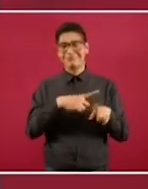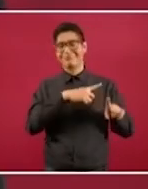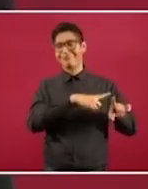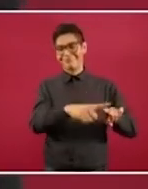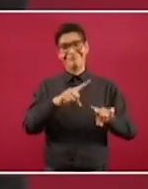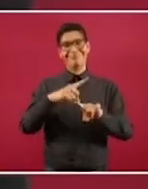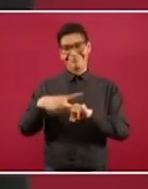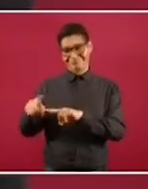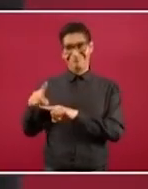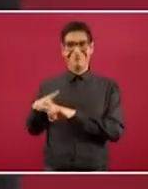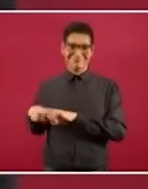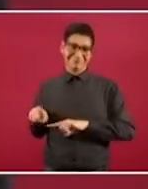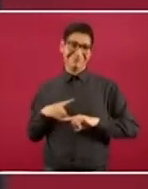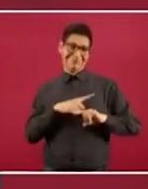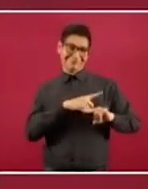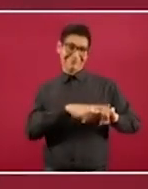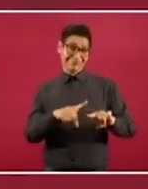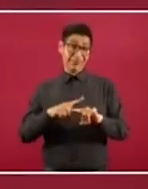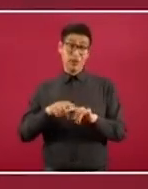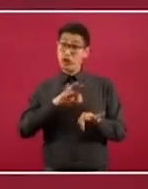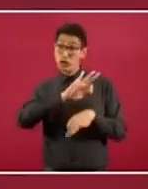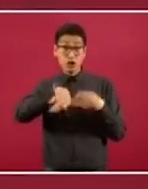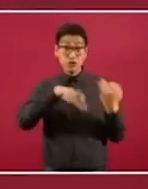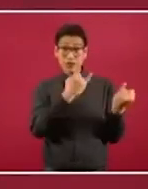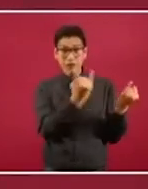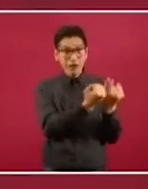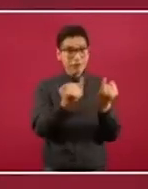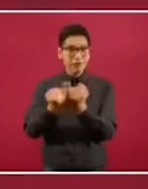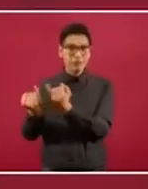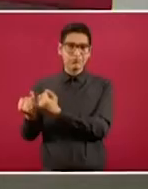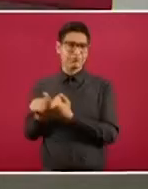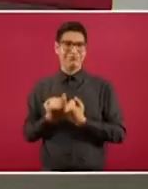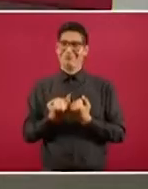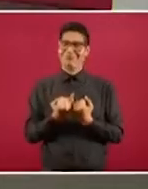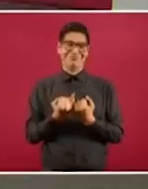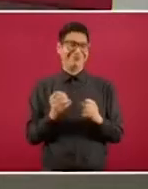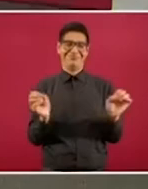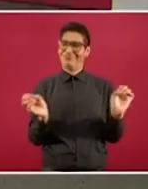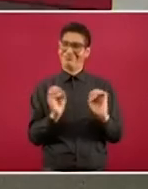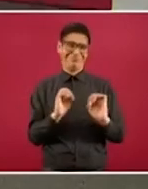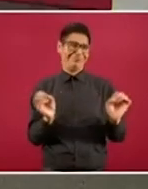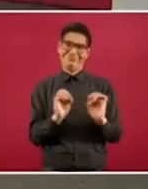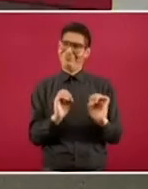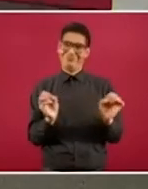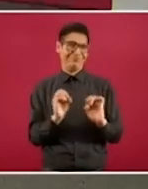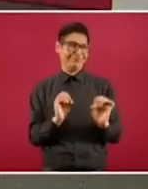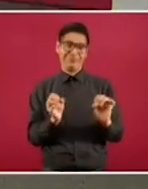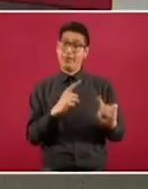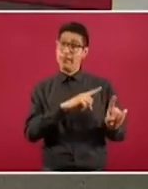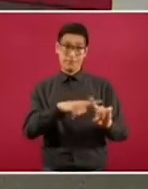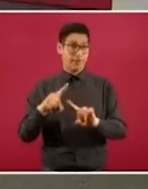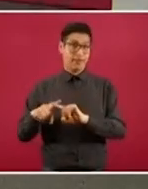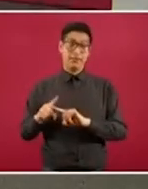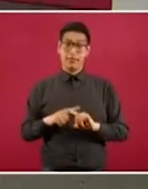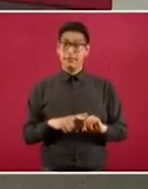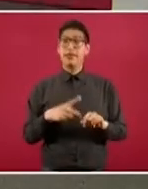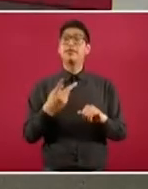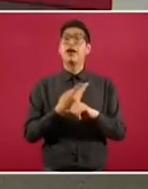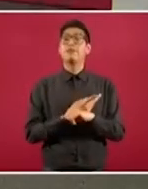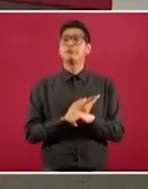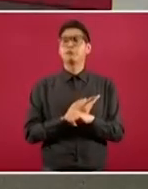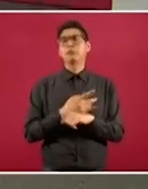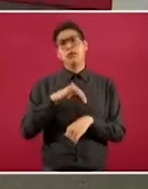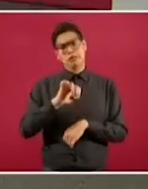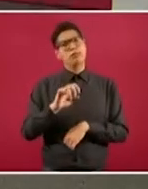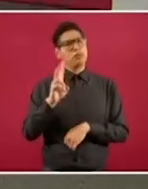así sucesivamente podemos ver todos los escenarios que han existido y con un número de pruebas